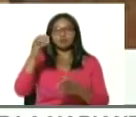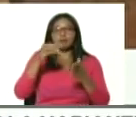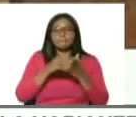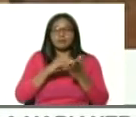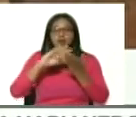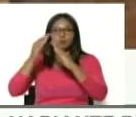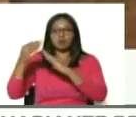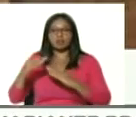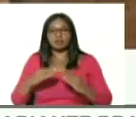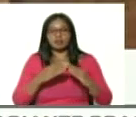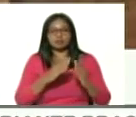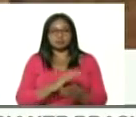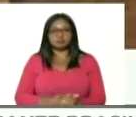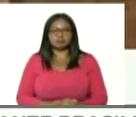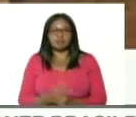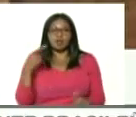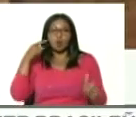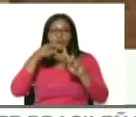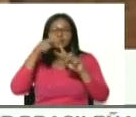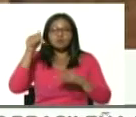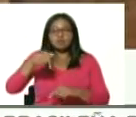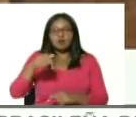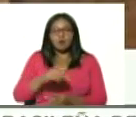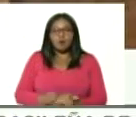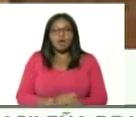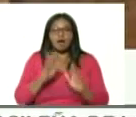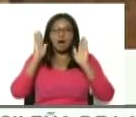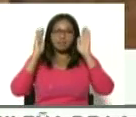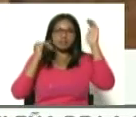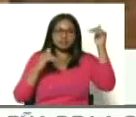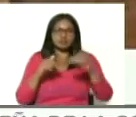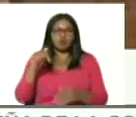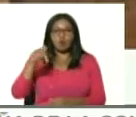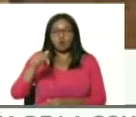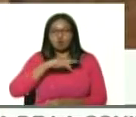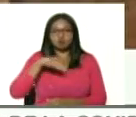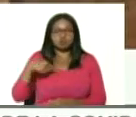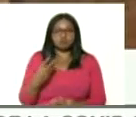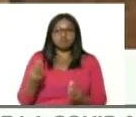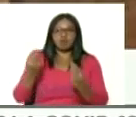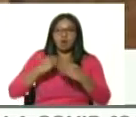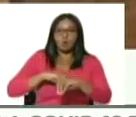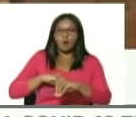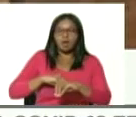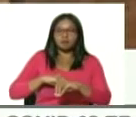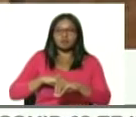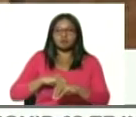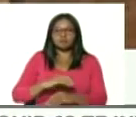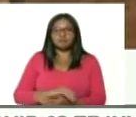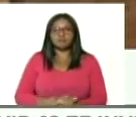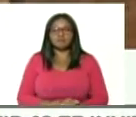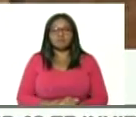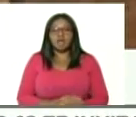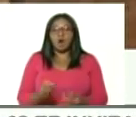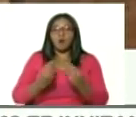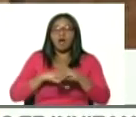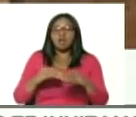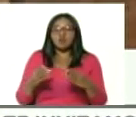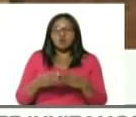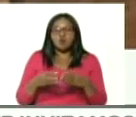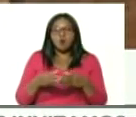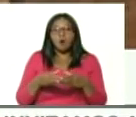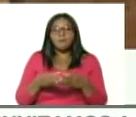hoy. Es la meta de hoy. Atención. Hoy estamos conformando los comités